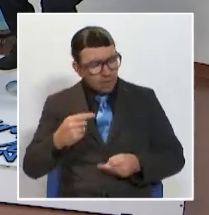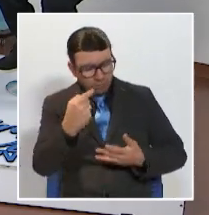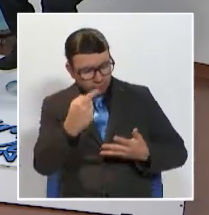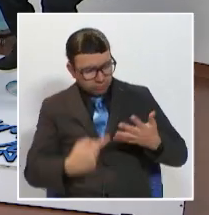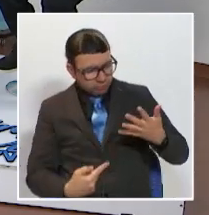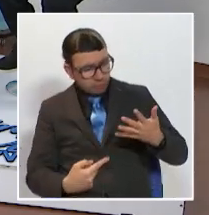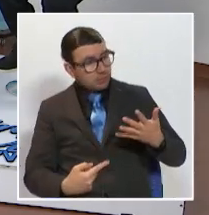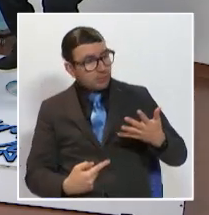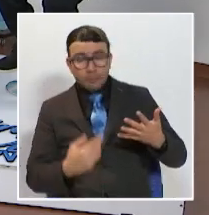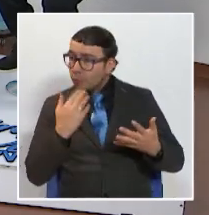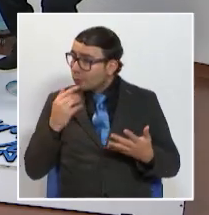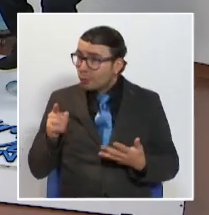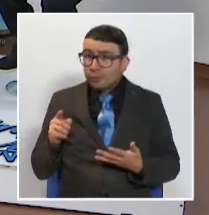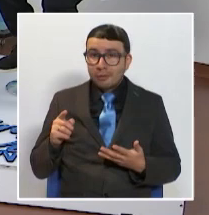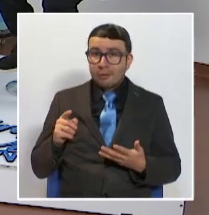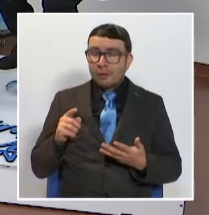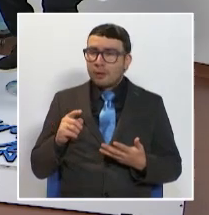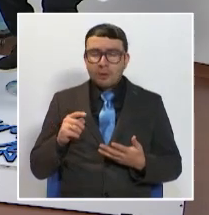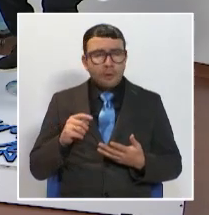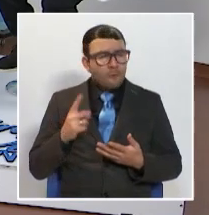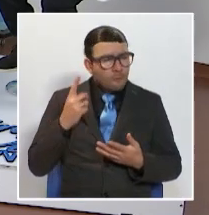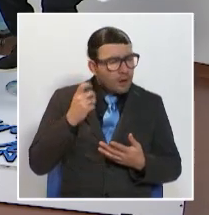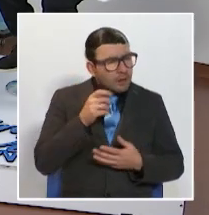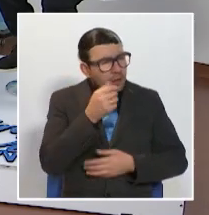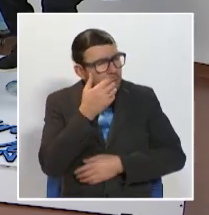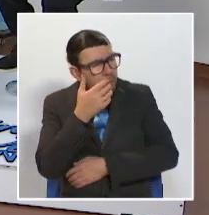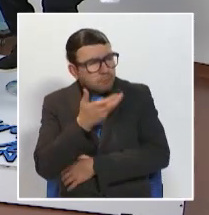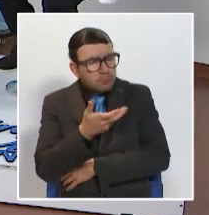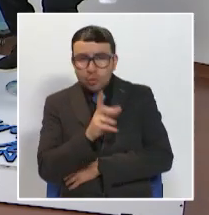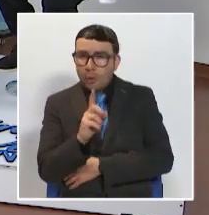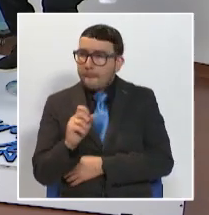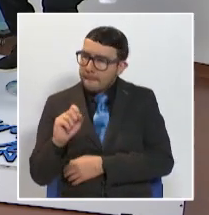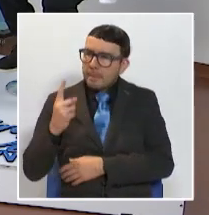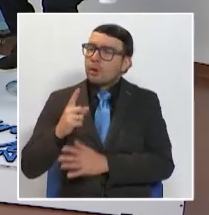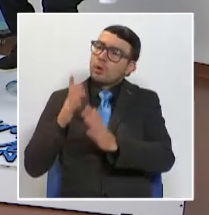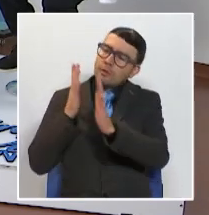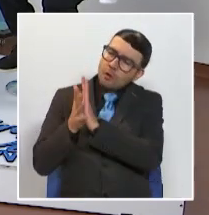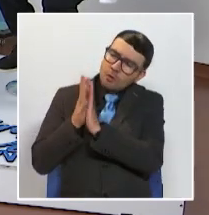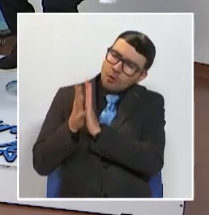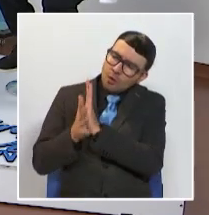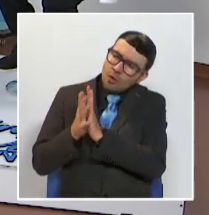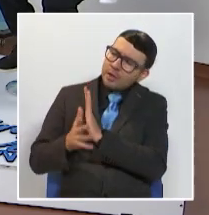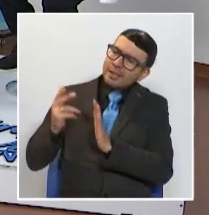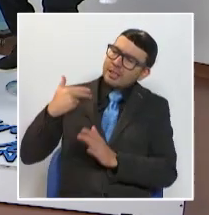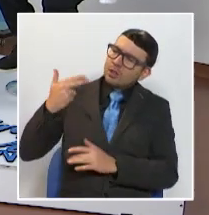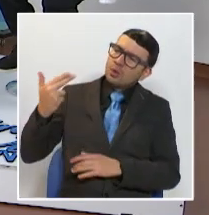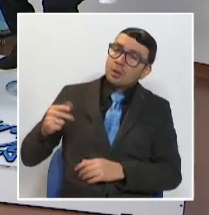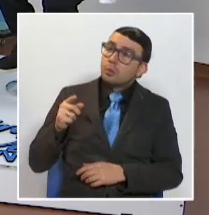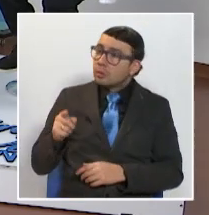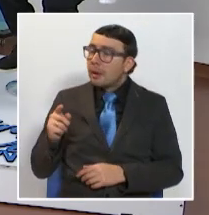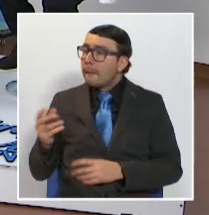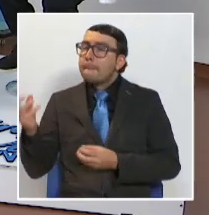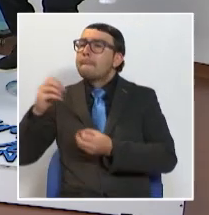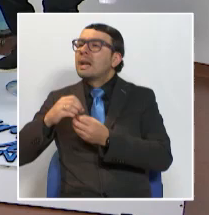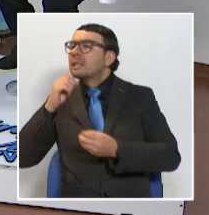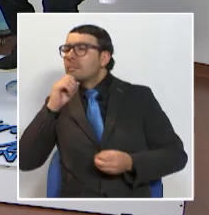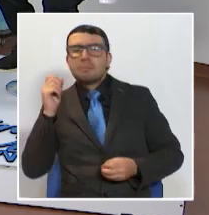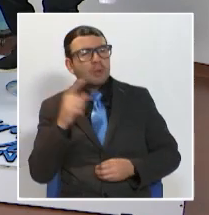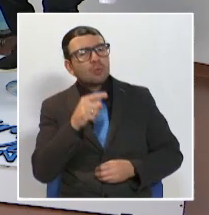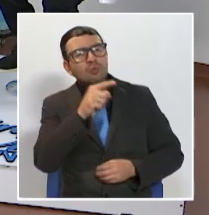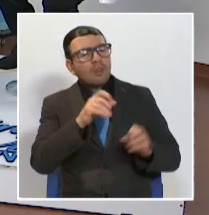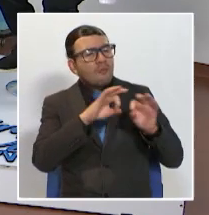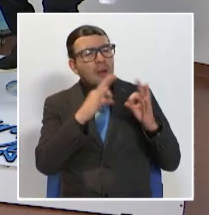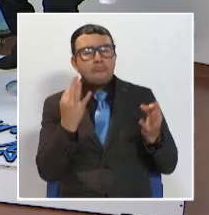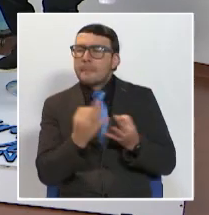usted todavía ni pone la lupa, ni pone el ojo, hasta que le cuenten toda la historia. Así es. ¿Qué más datos le preguntaría a usted a una familia